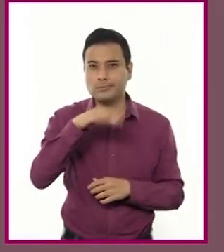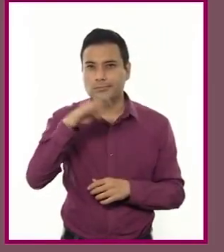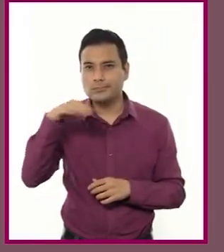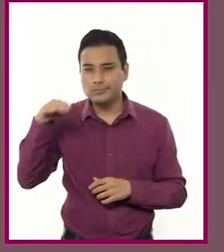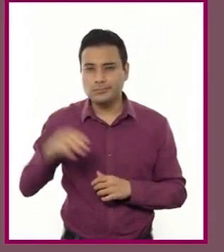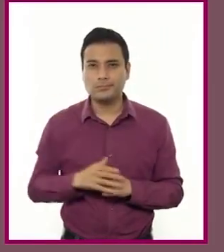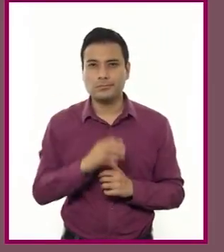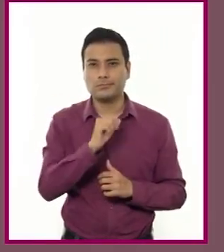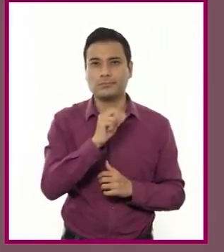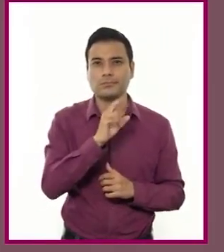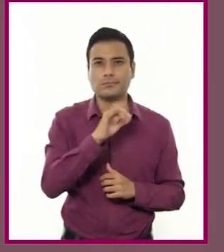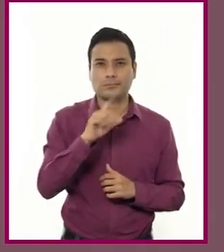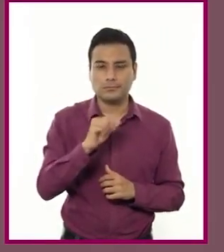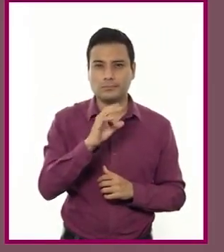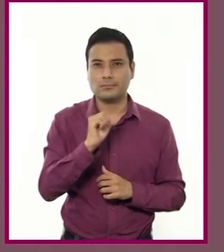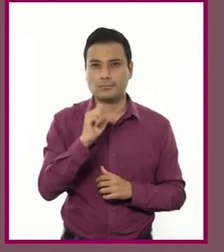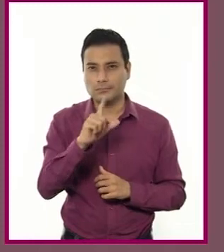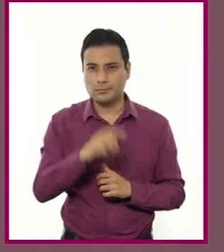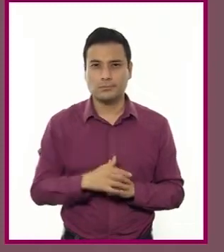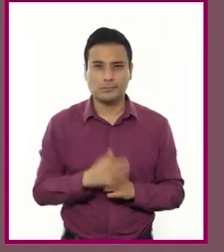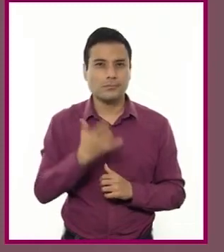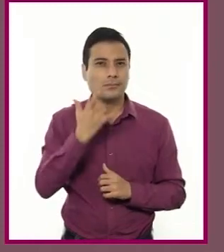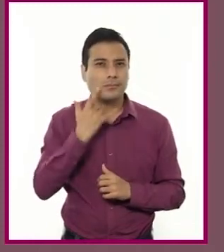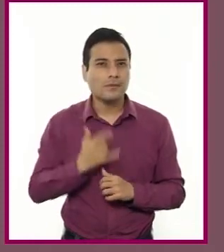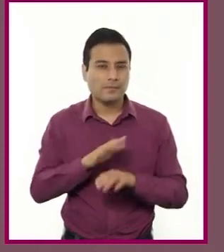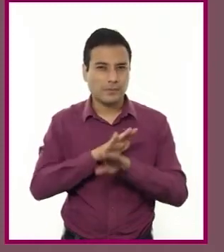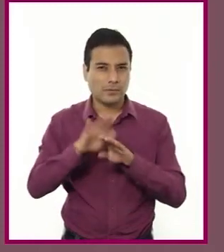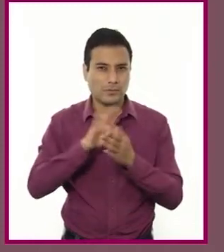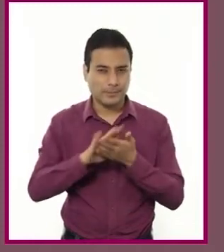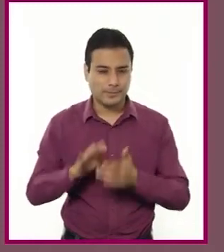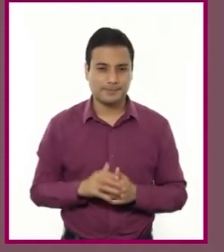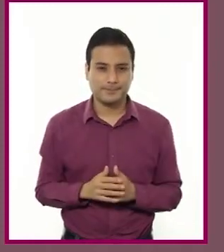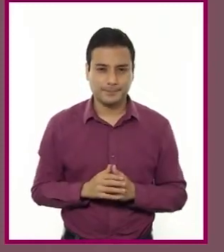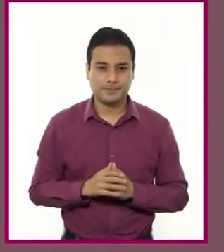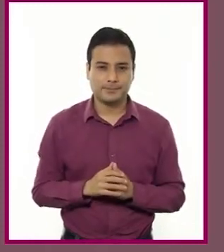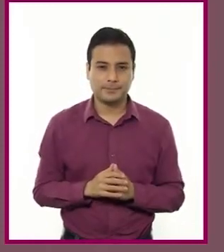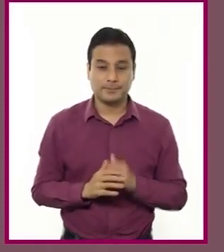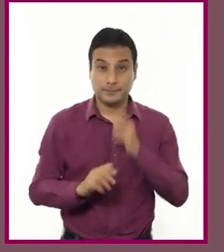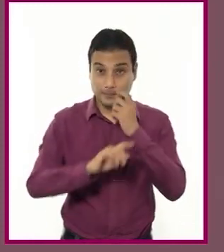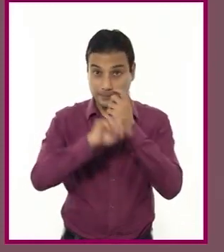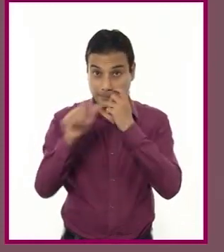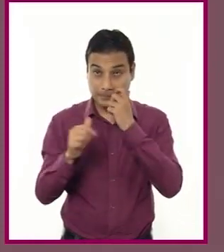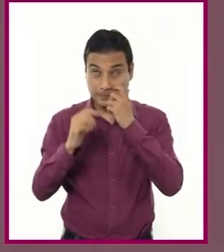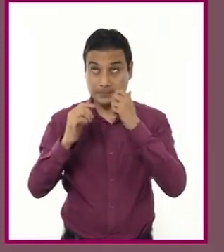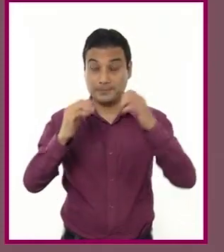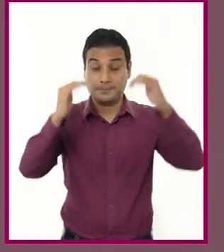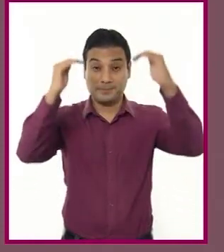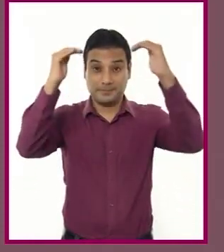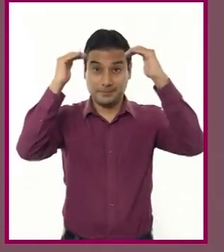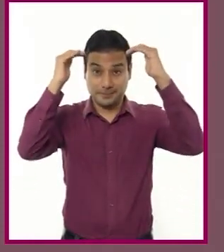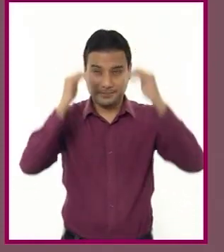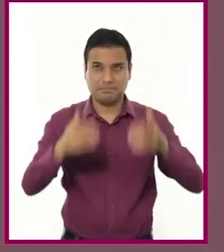de arcilla, cal y baba de nopal macho. En los altos muros de la capilla se conservan